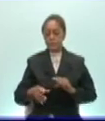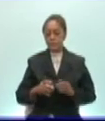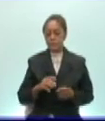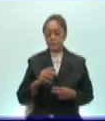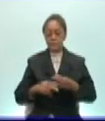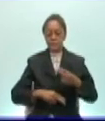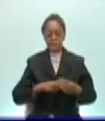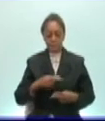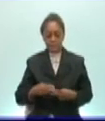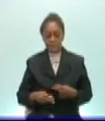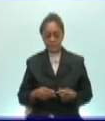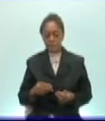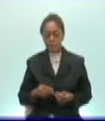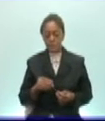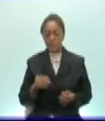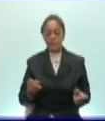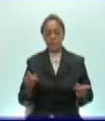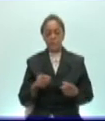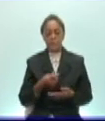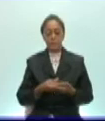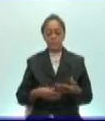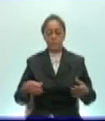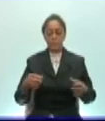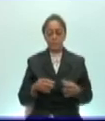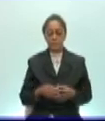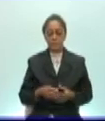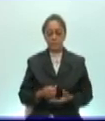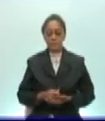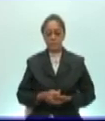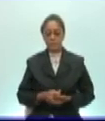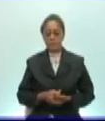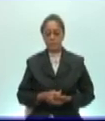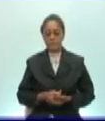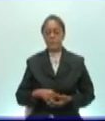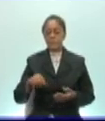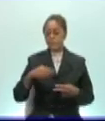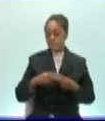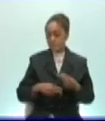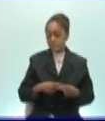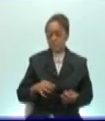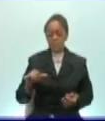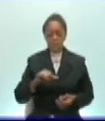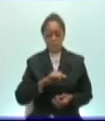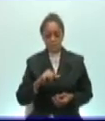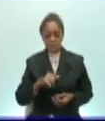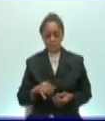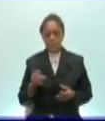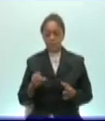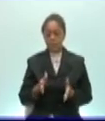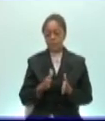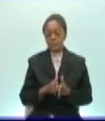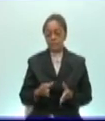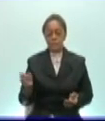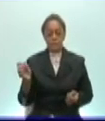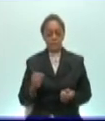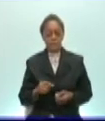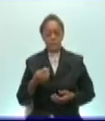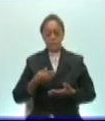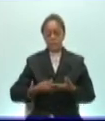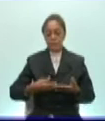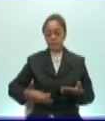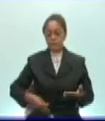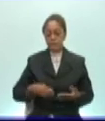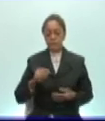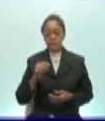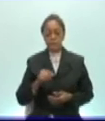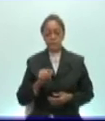hicimos a la resolución conjunta, por favor le pido que se lo hagan también al Tratado de París, al contenido, sus principales artículos. Y